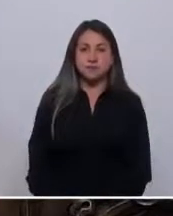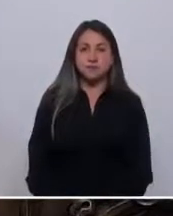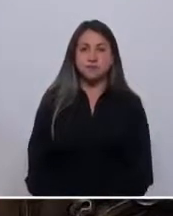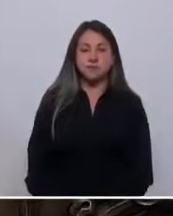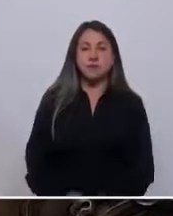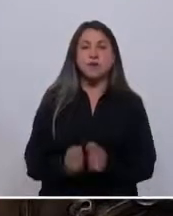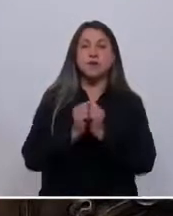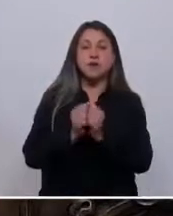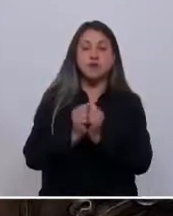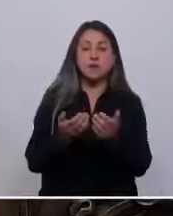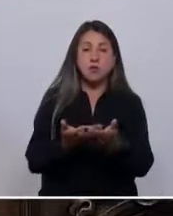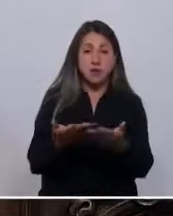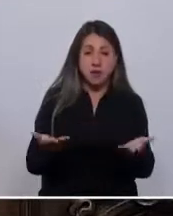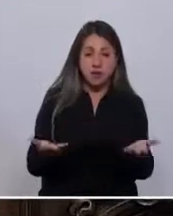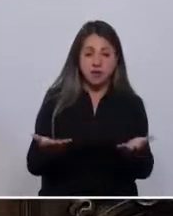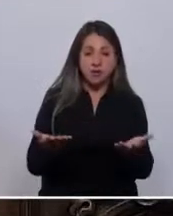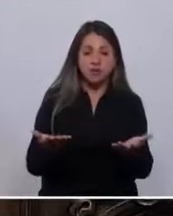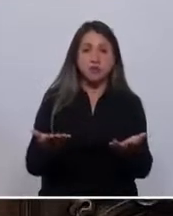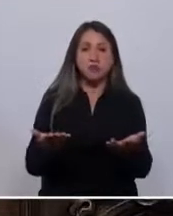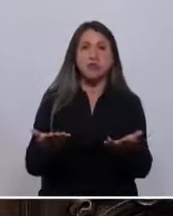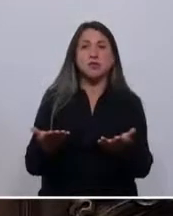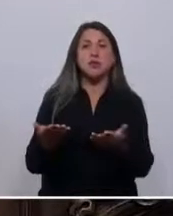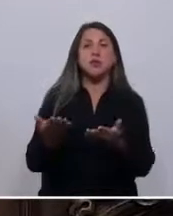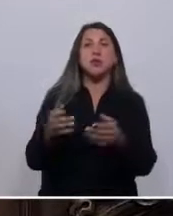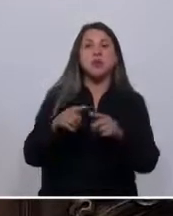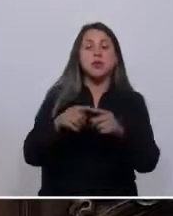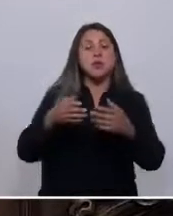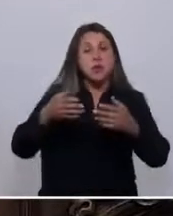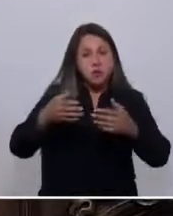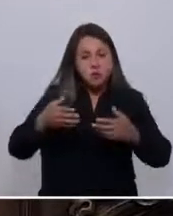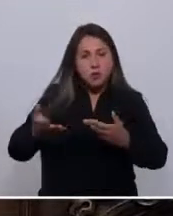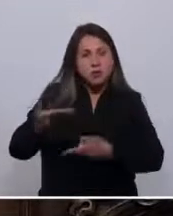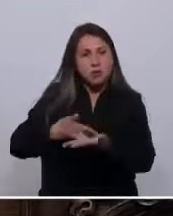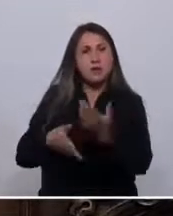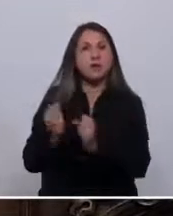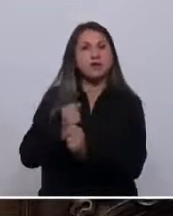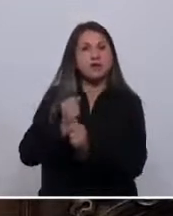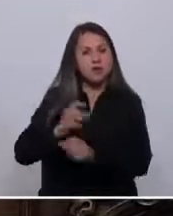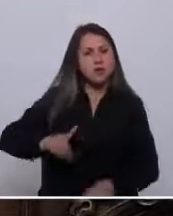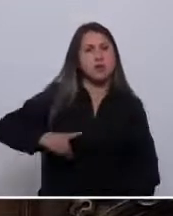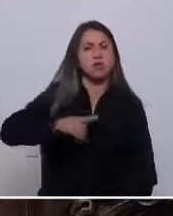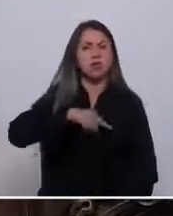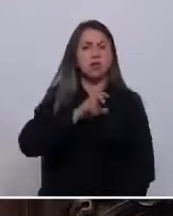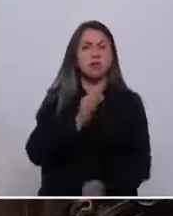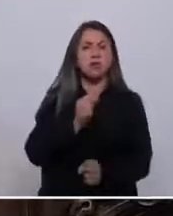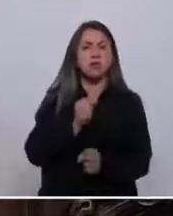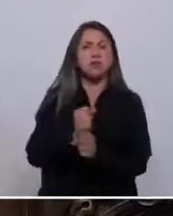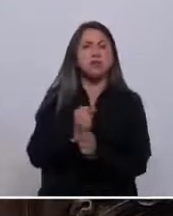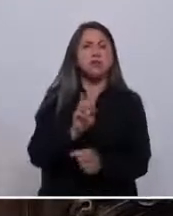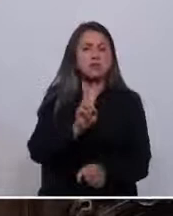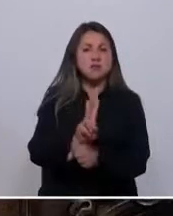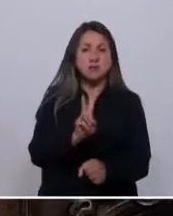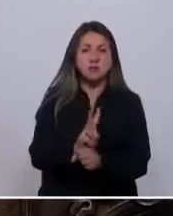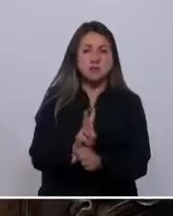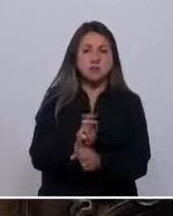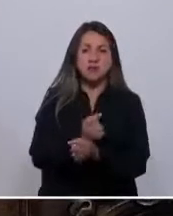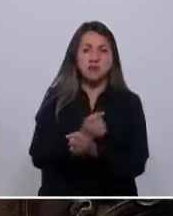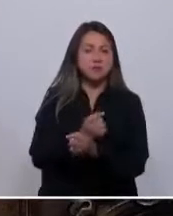Colegas, las reivindicaciones laborales de los profesores chilenos son